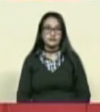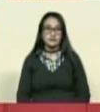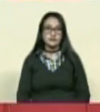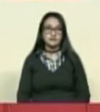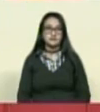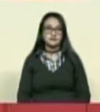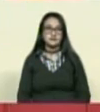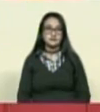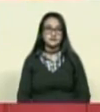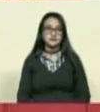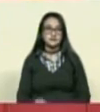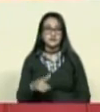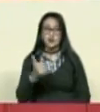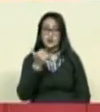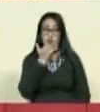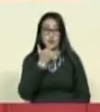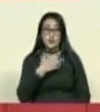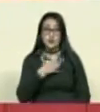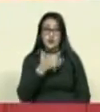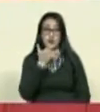protocolo no puede equivocarse.